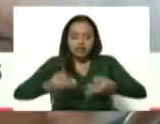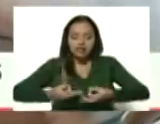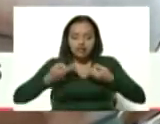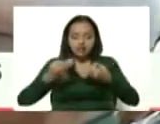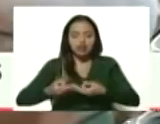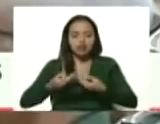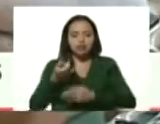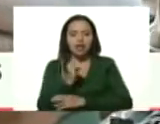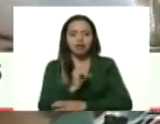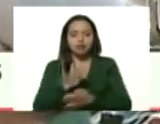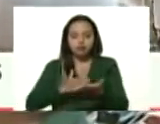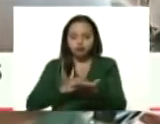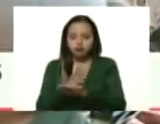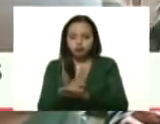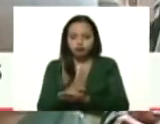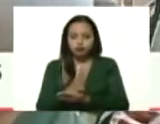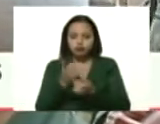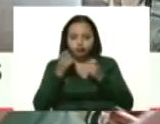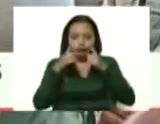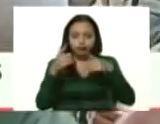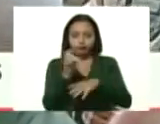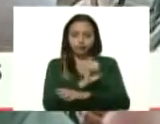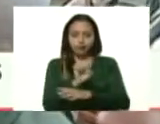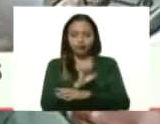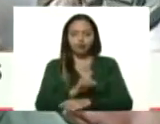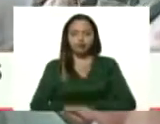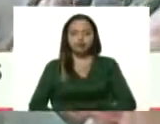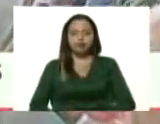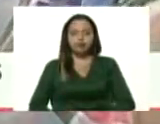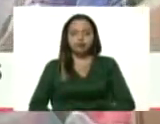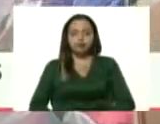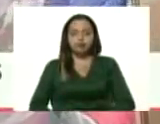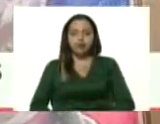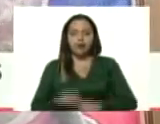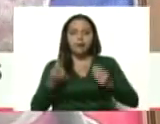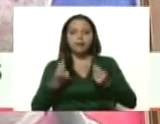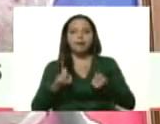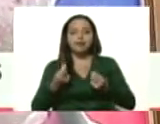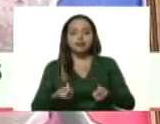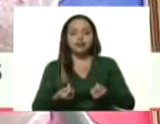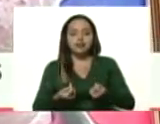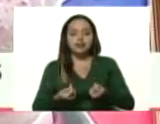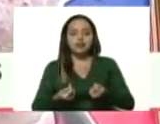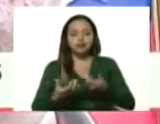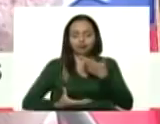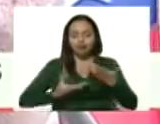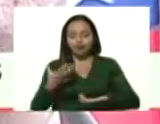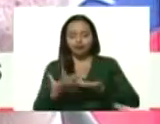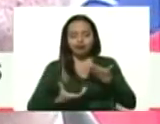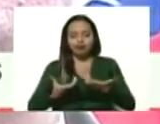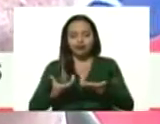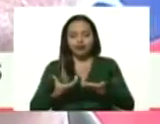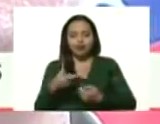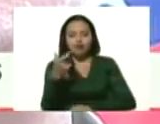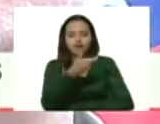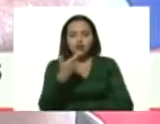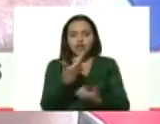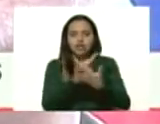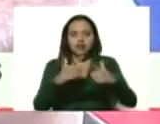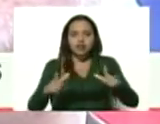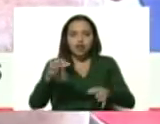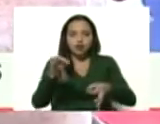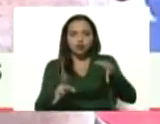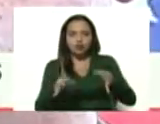siempre andan alertas, andan pendientes, andan fogosos por su libertad, por su